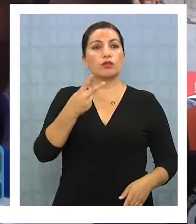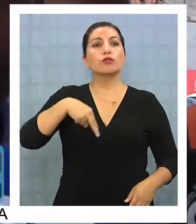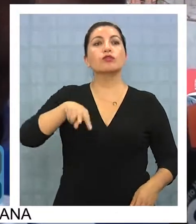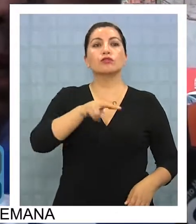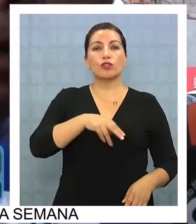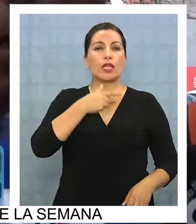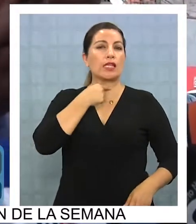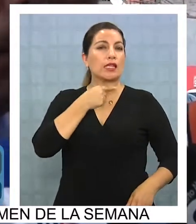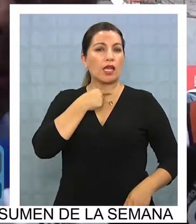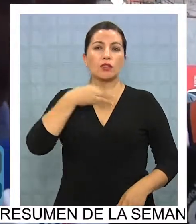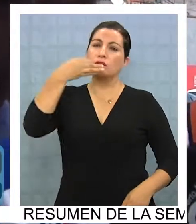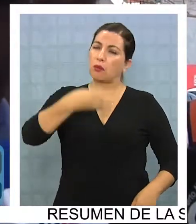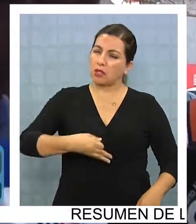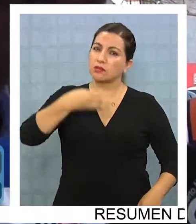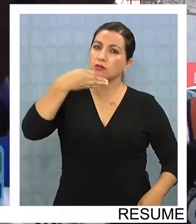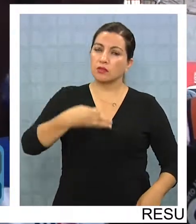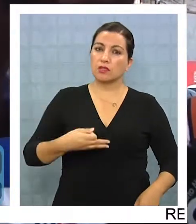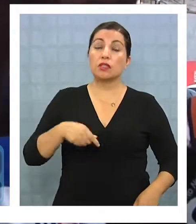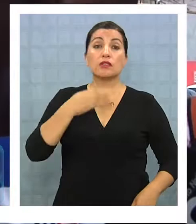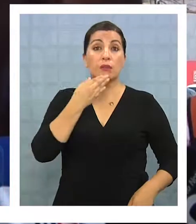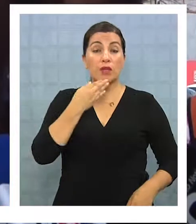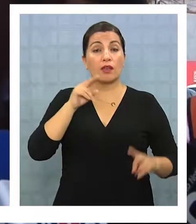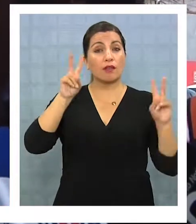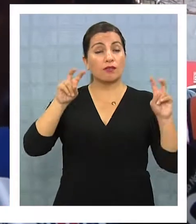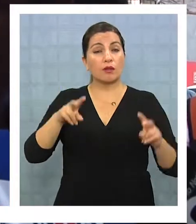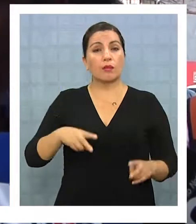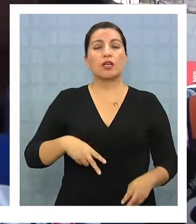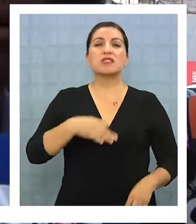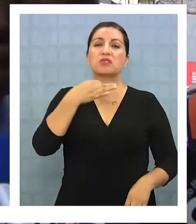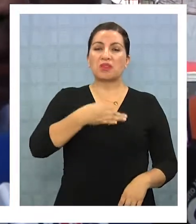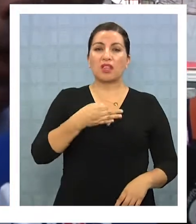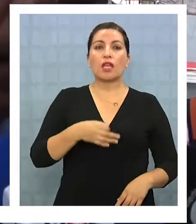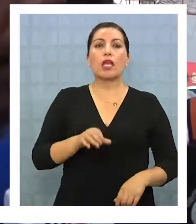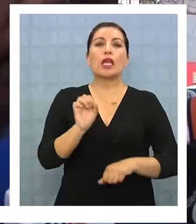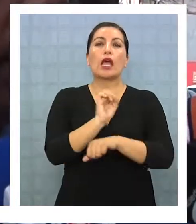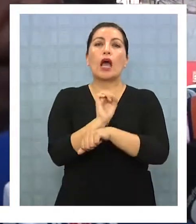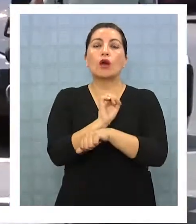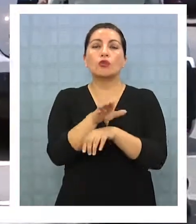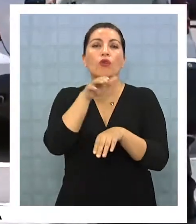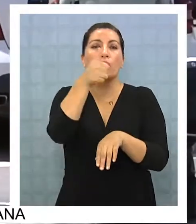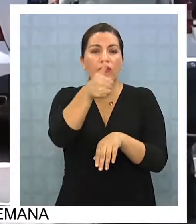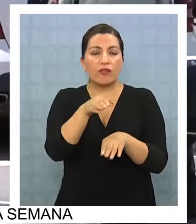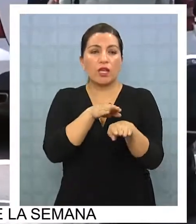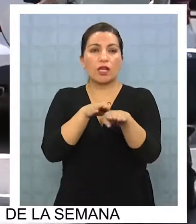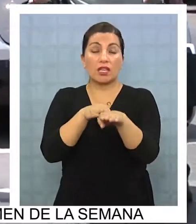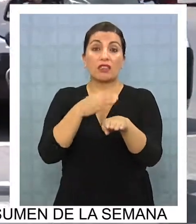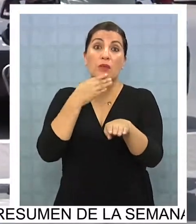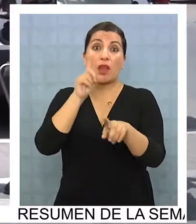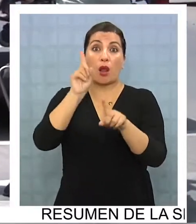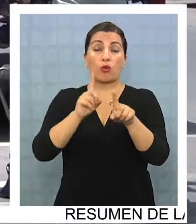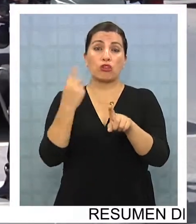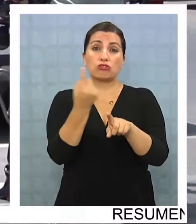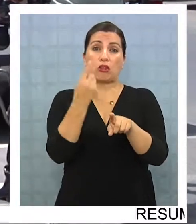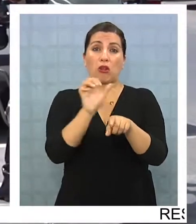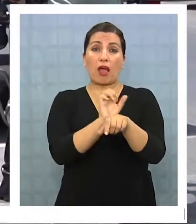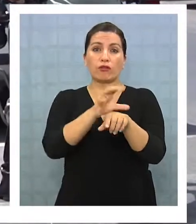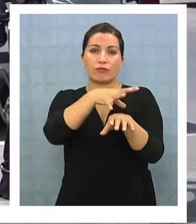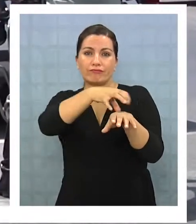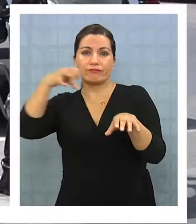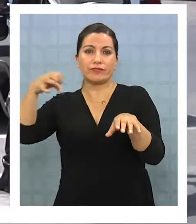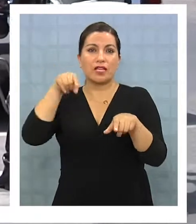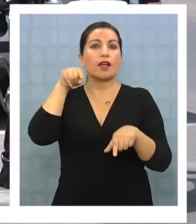que queremos más seguridad, pero la seguridad pasa por esto, por vehículos bien estacionados, sacar y retirar los vehículos abandonados, que en eso estamos,